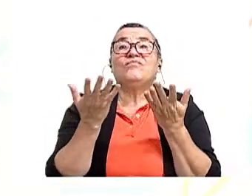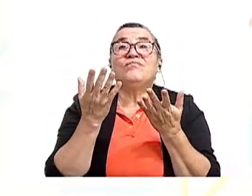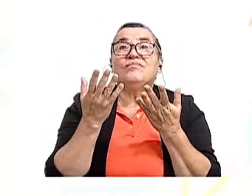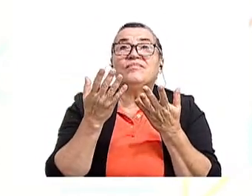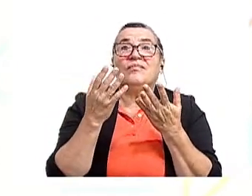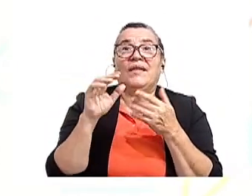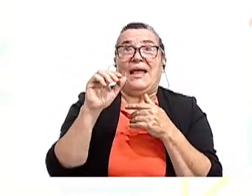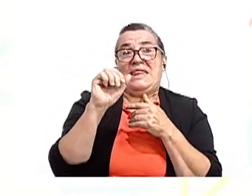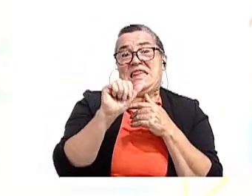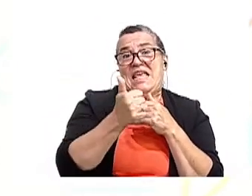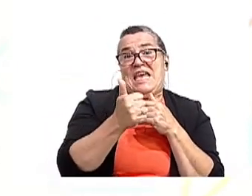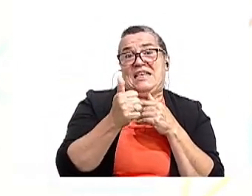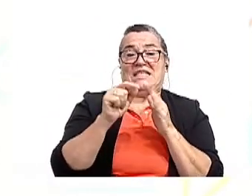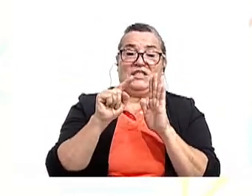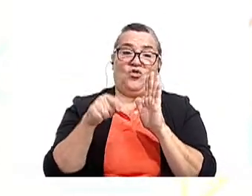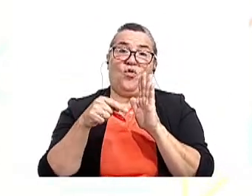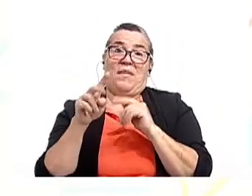punto